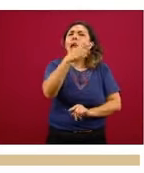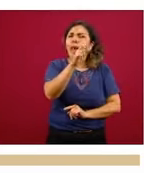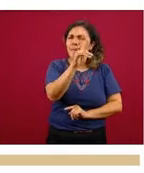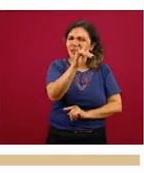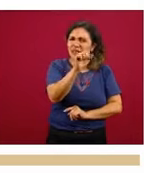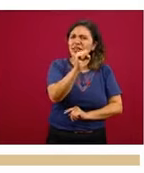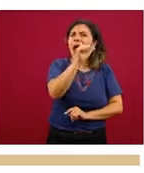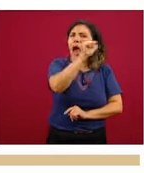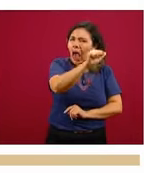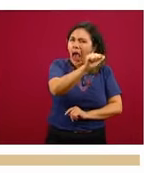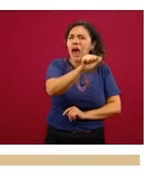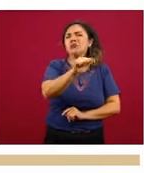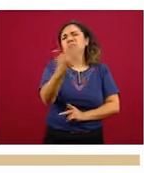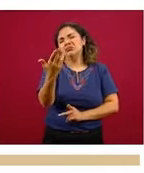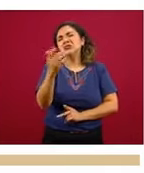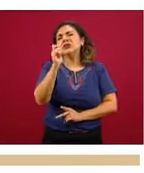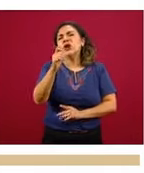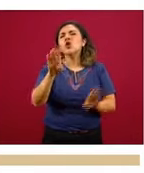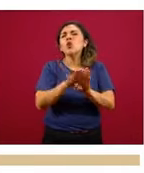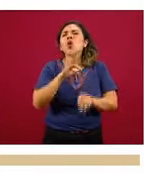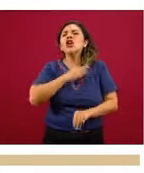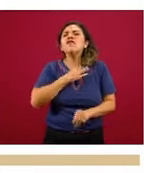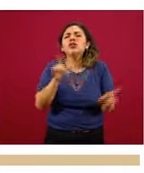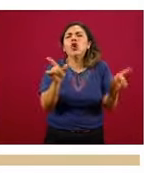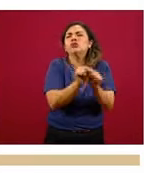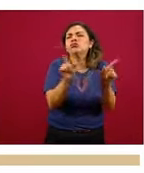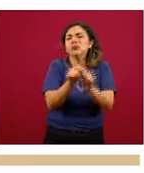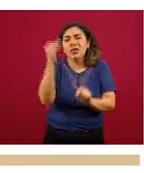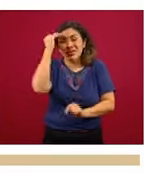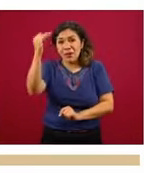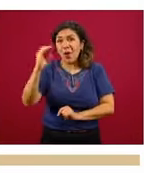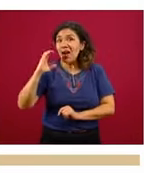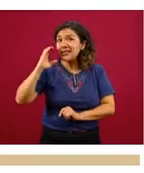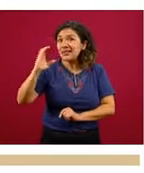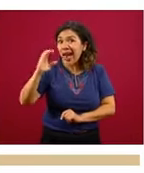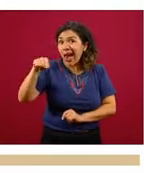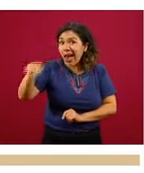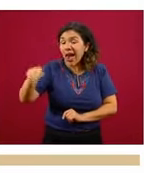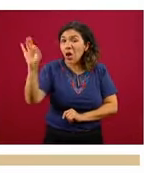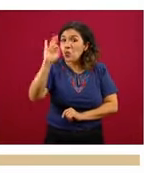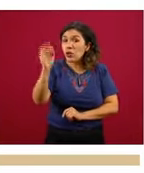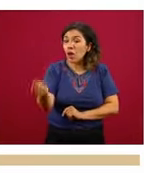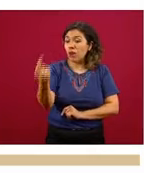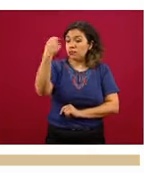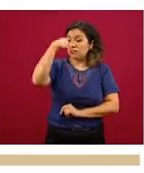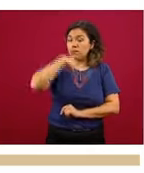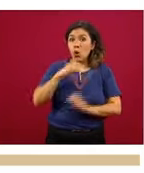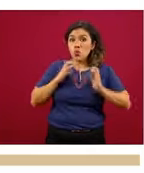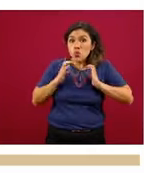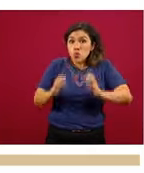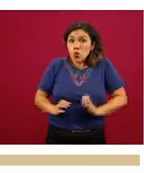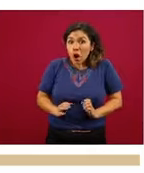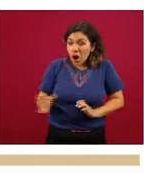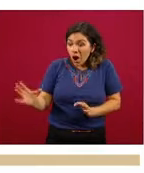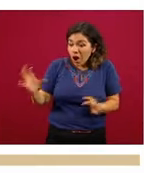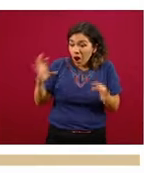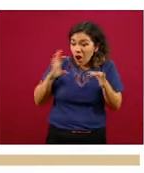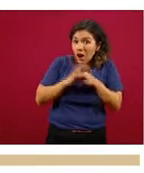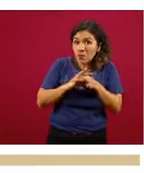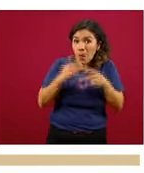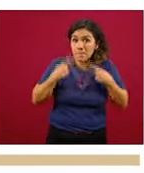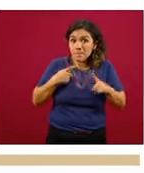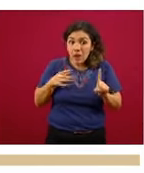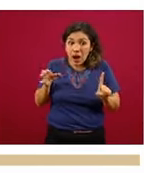a ser infecciones de corta duración. Hepatitis C, una vez que entra en contacto con